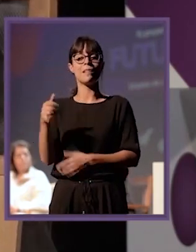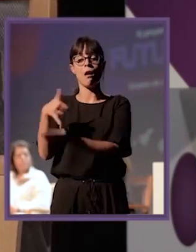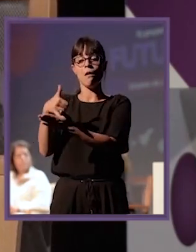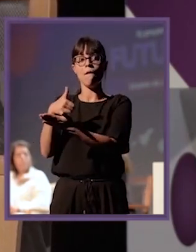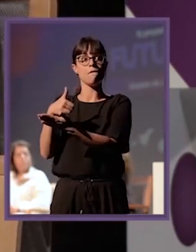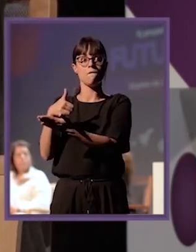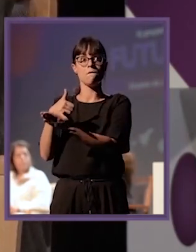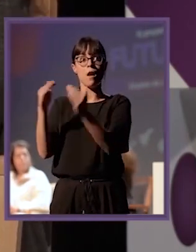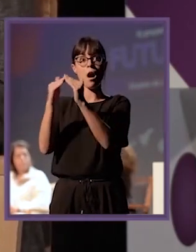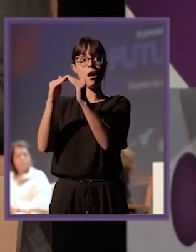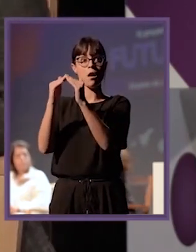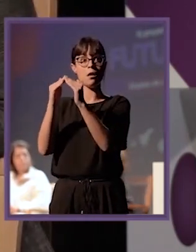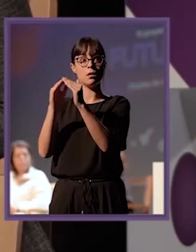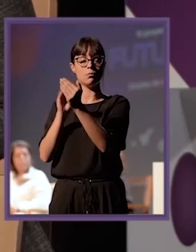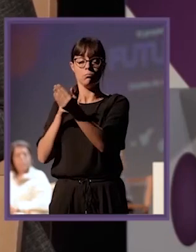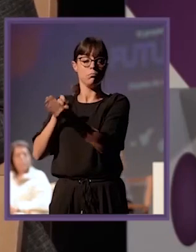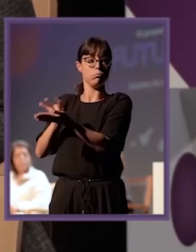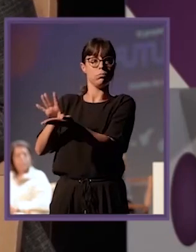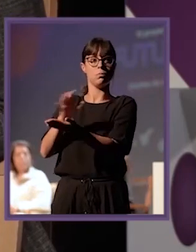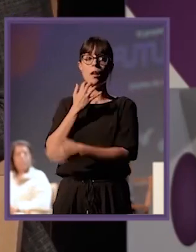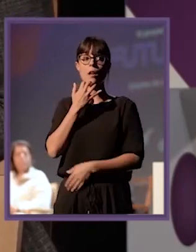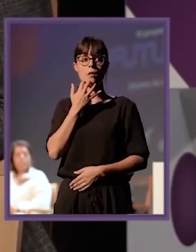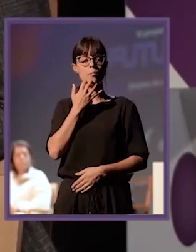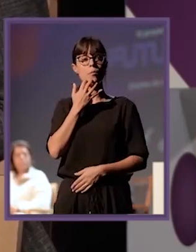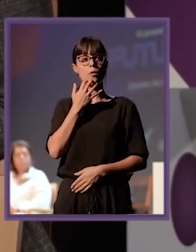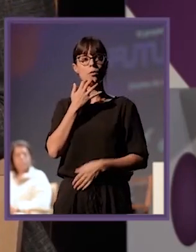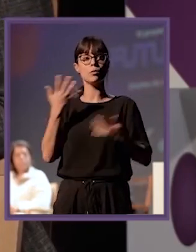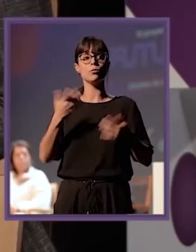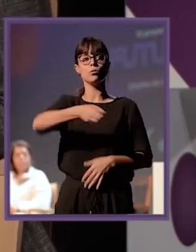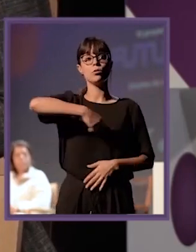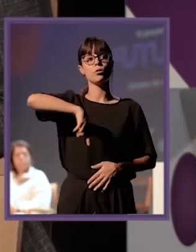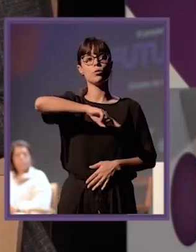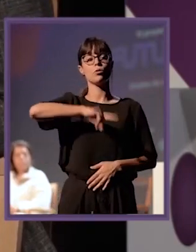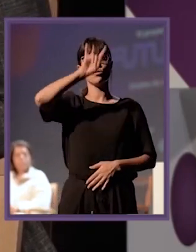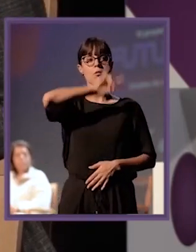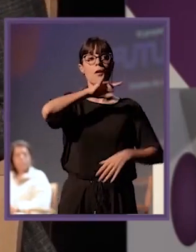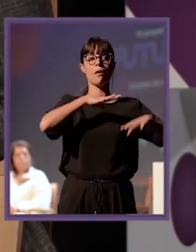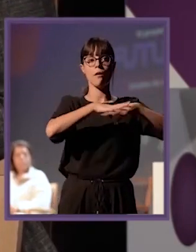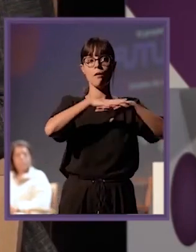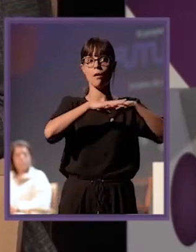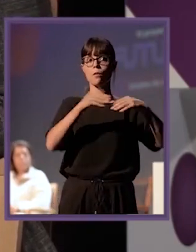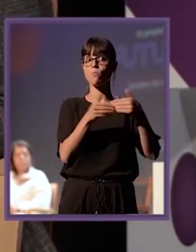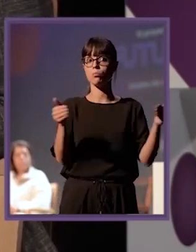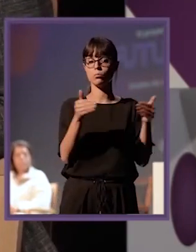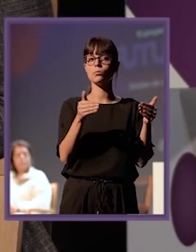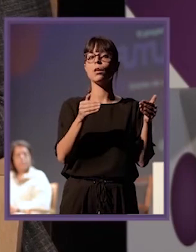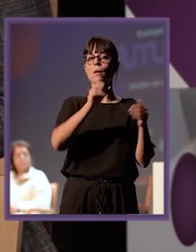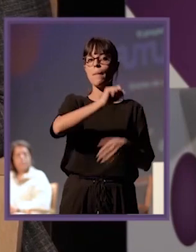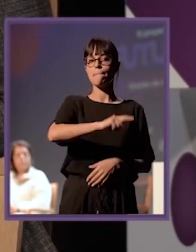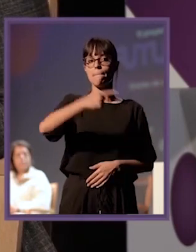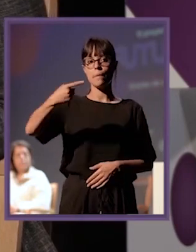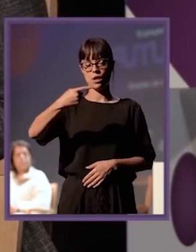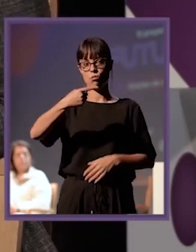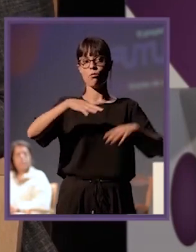hogar, por ejemplo, los desahucios. Vamos a crear una red regional por primera vez de pisos para estas situaciones